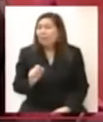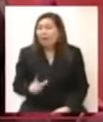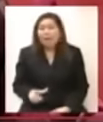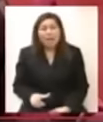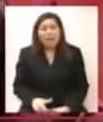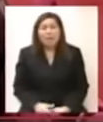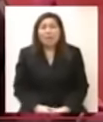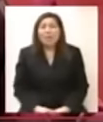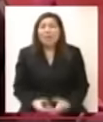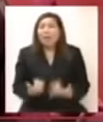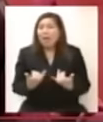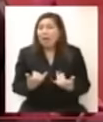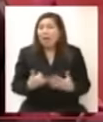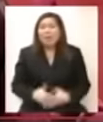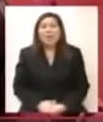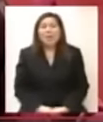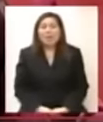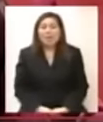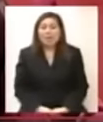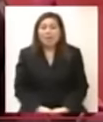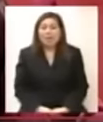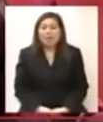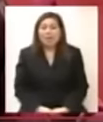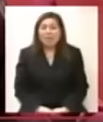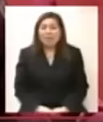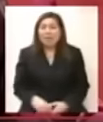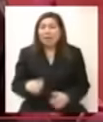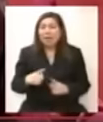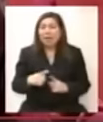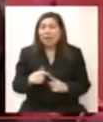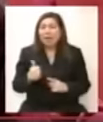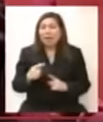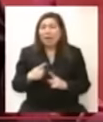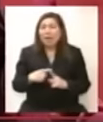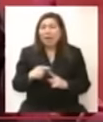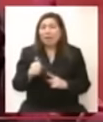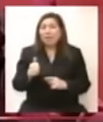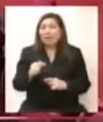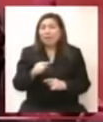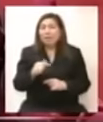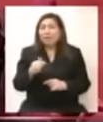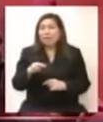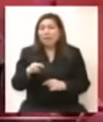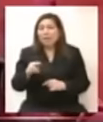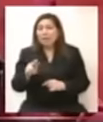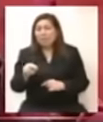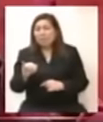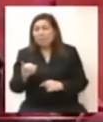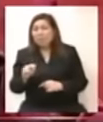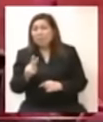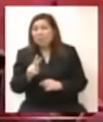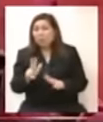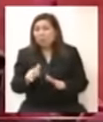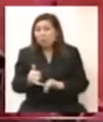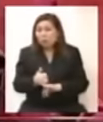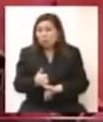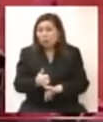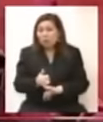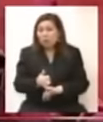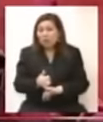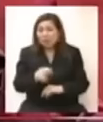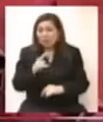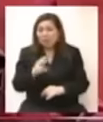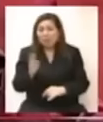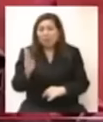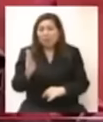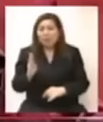tenemos en estos momentos el atazanavir de 29 soles que cuesta